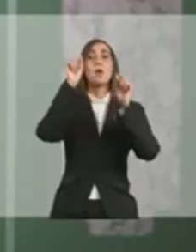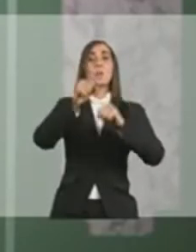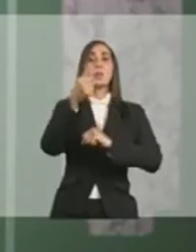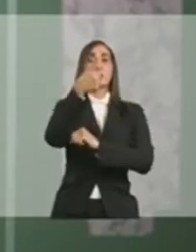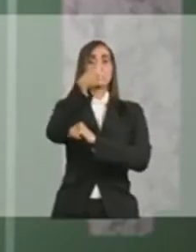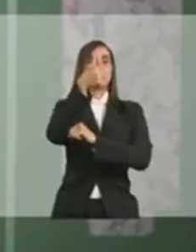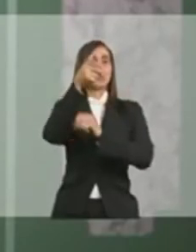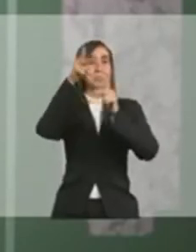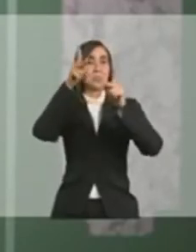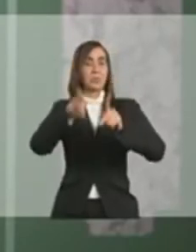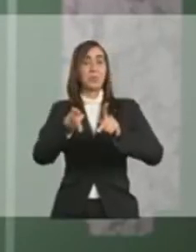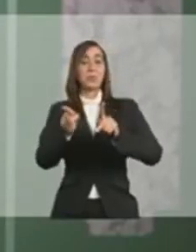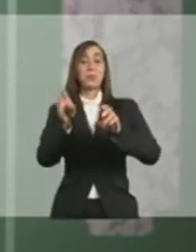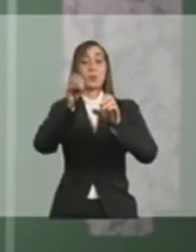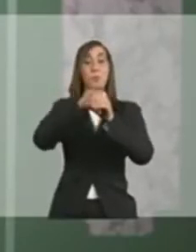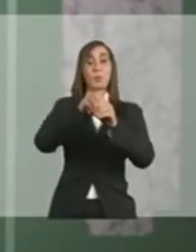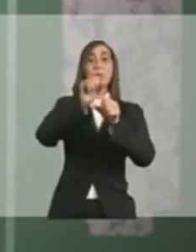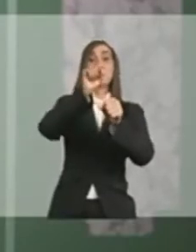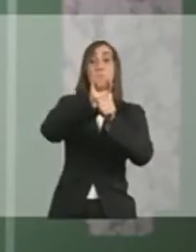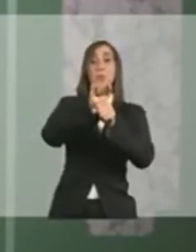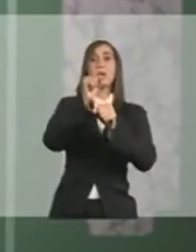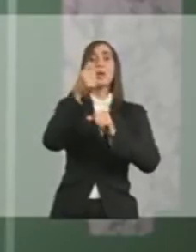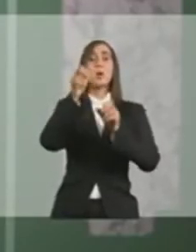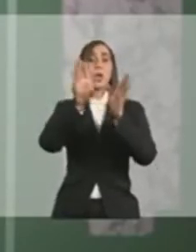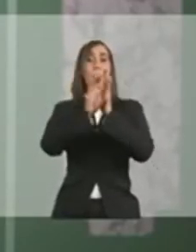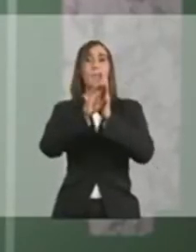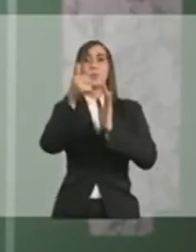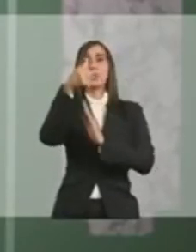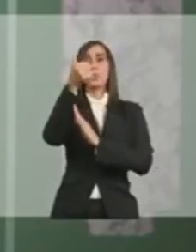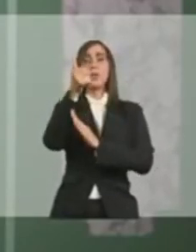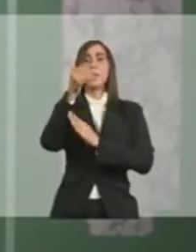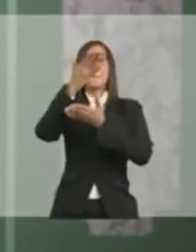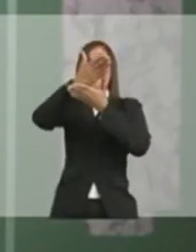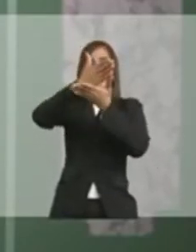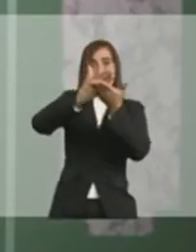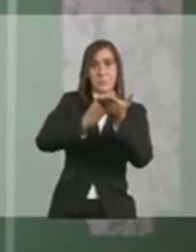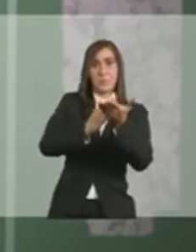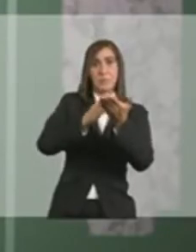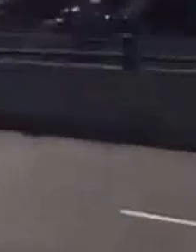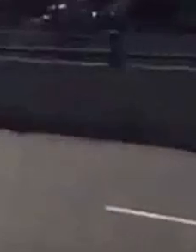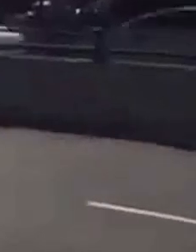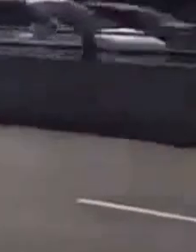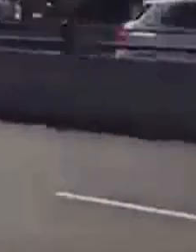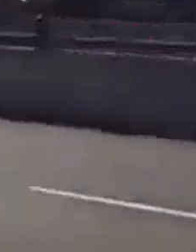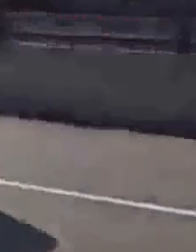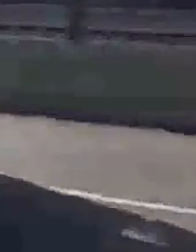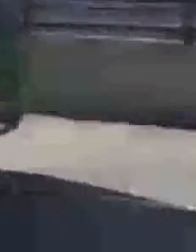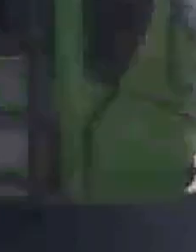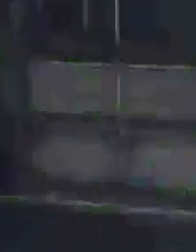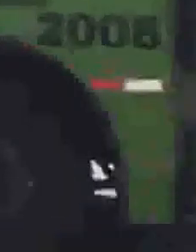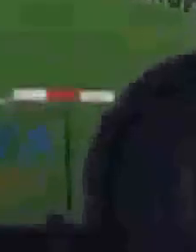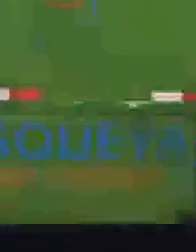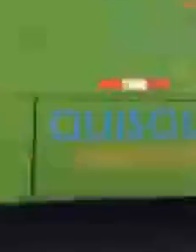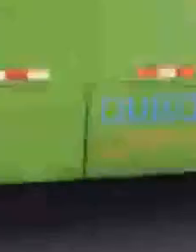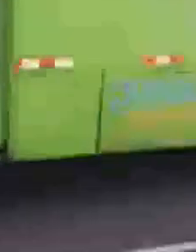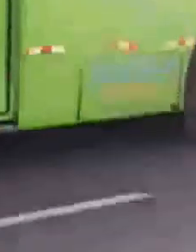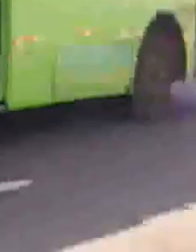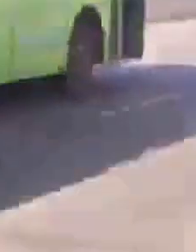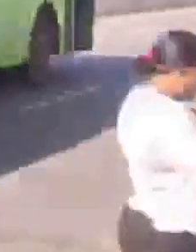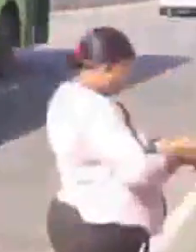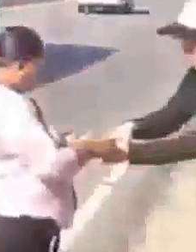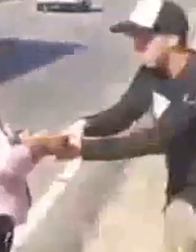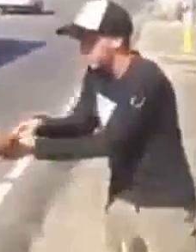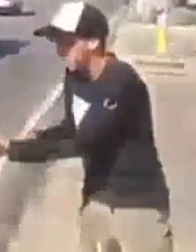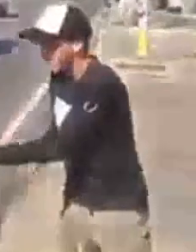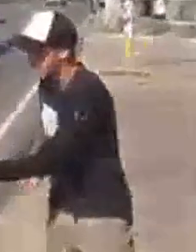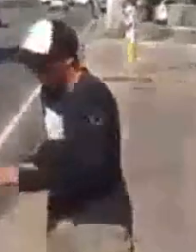empleados, podrán trabajar hasta 5 empleados o no más del 50% de su personal. El transporte público va a operar de 6 de